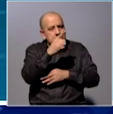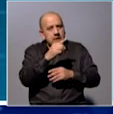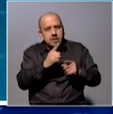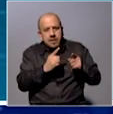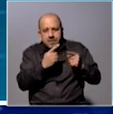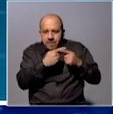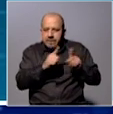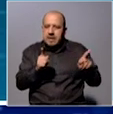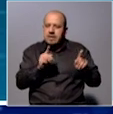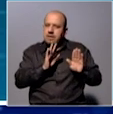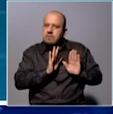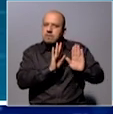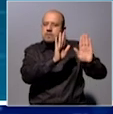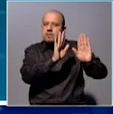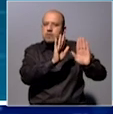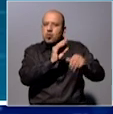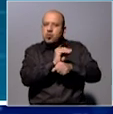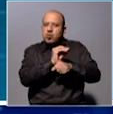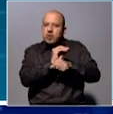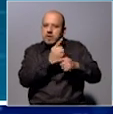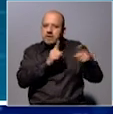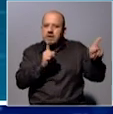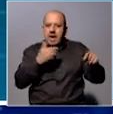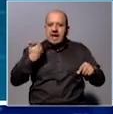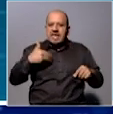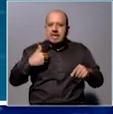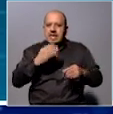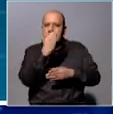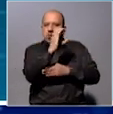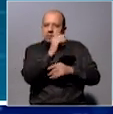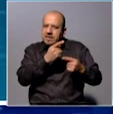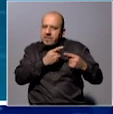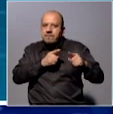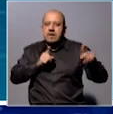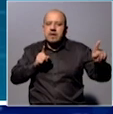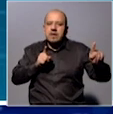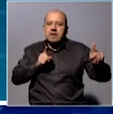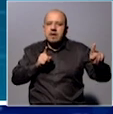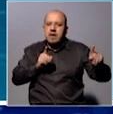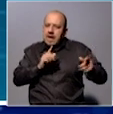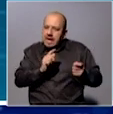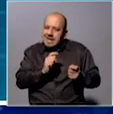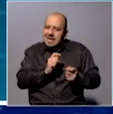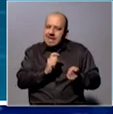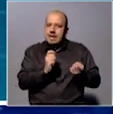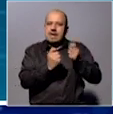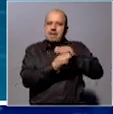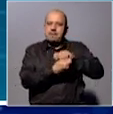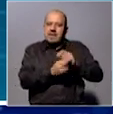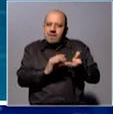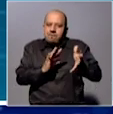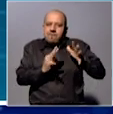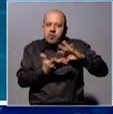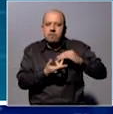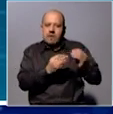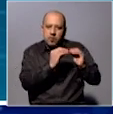zona tropical, ¿no? En el norte del subcontinente, Argentina y Colombia, respectivamente. ¿Cambian las consultas? ¿Cambia el tono de las